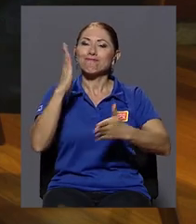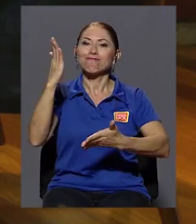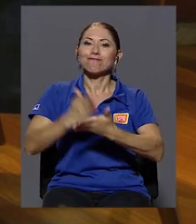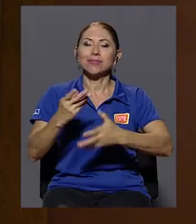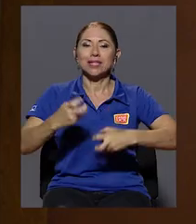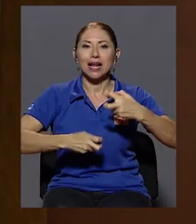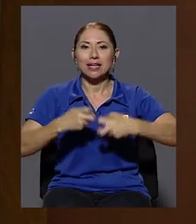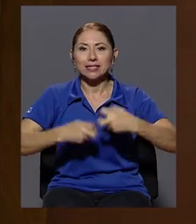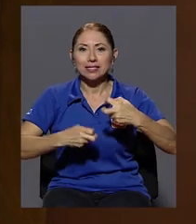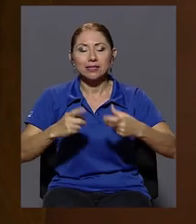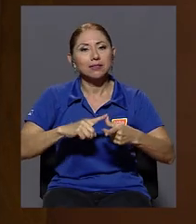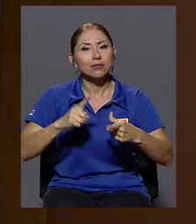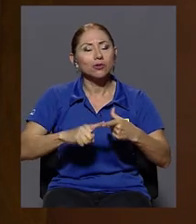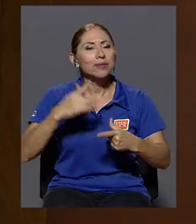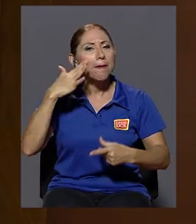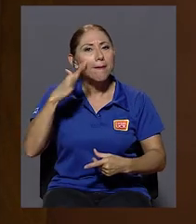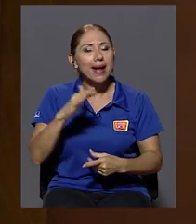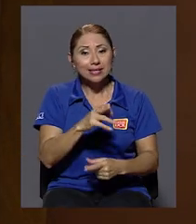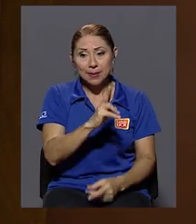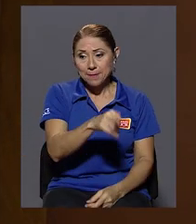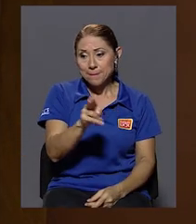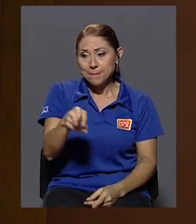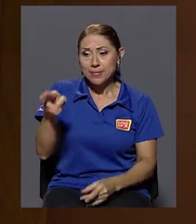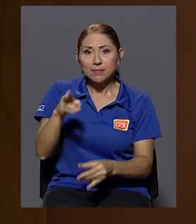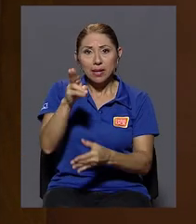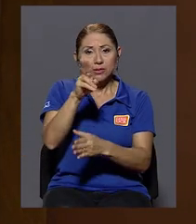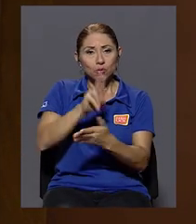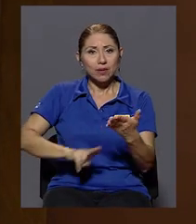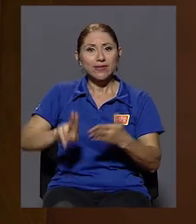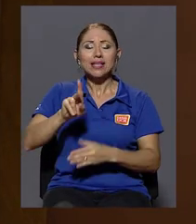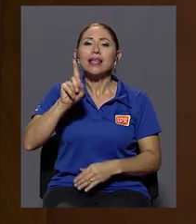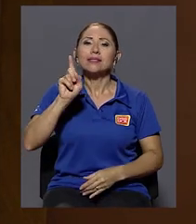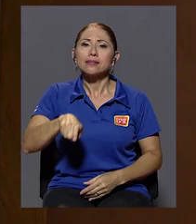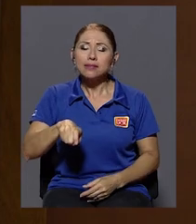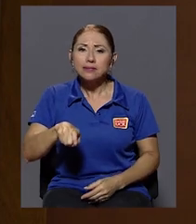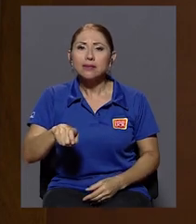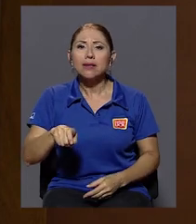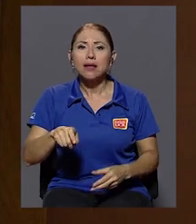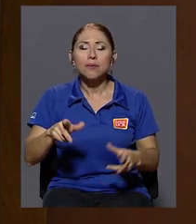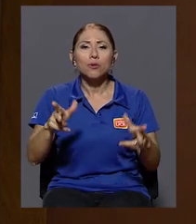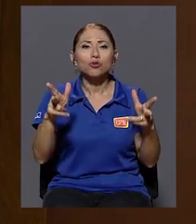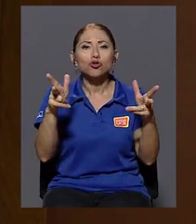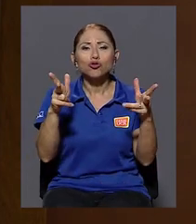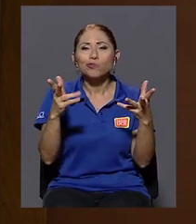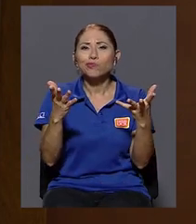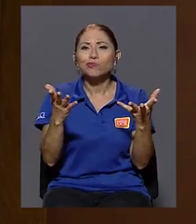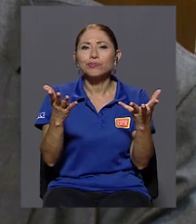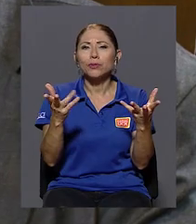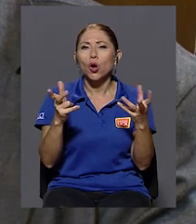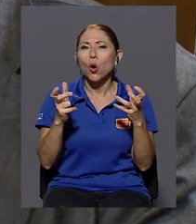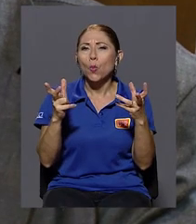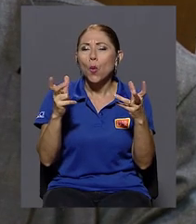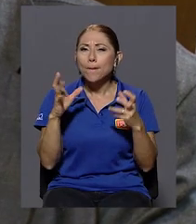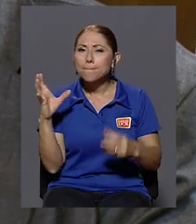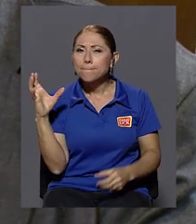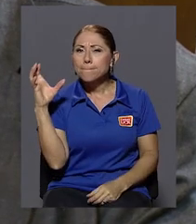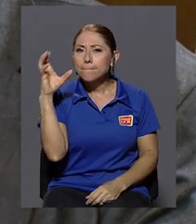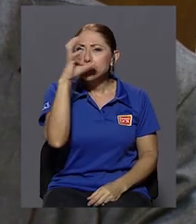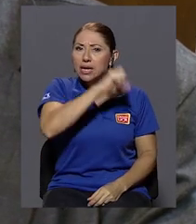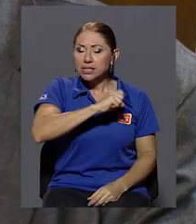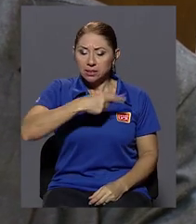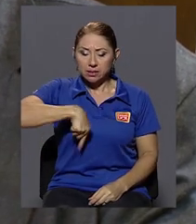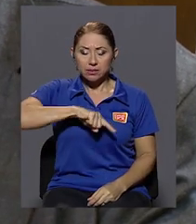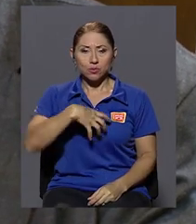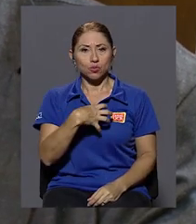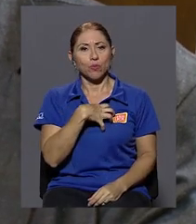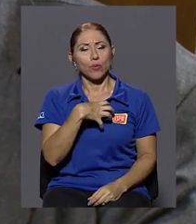parece que las mismas universidades tenemos que percibir más agudamente